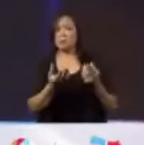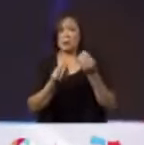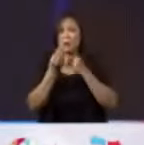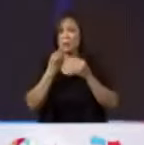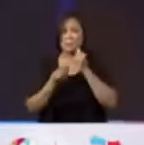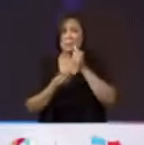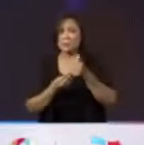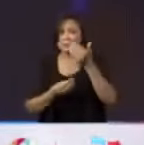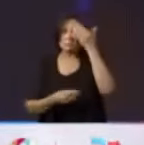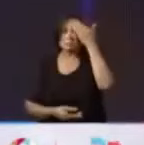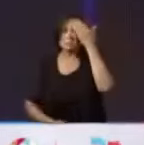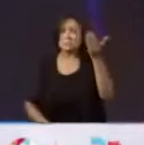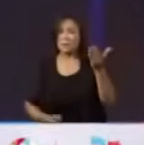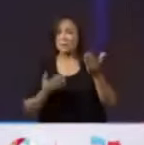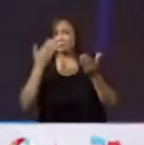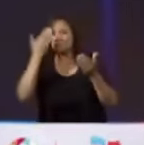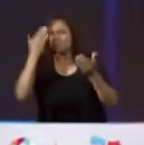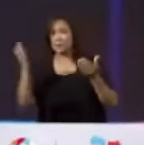van a comer mañana.